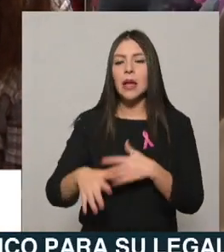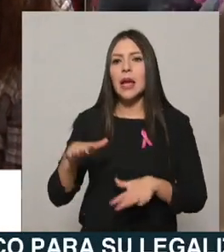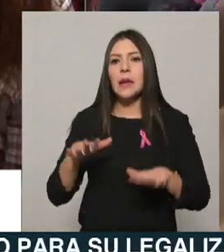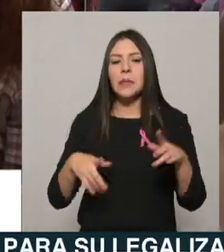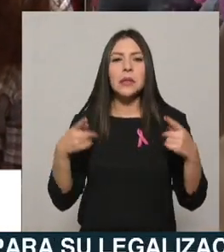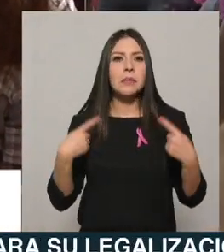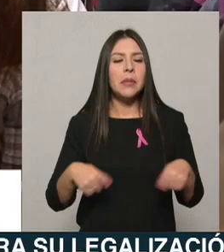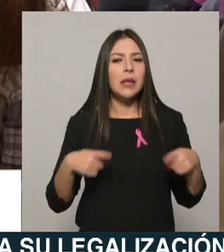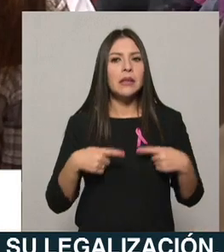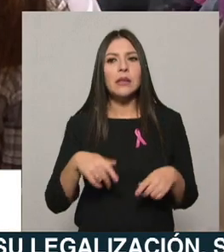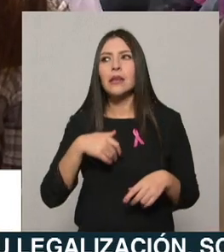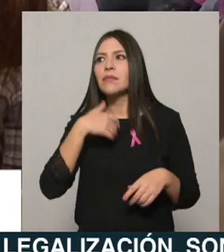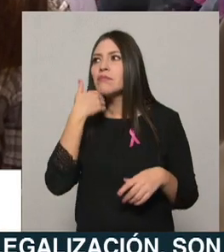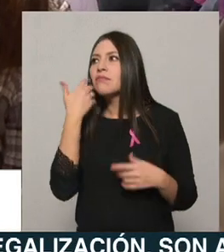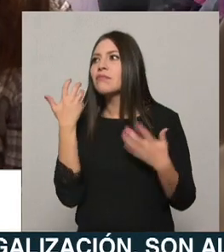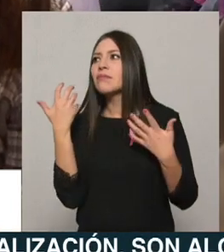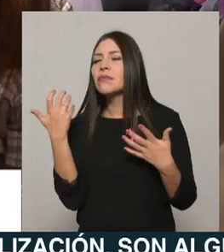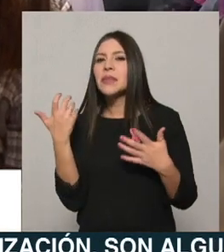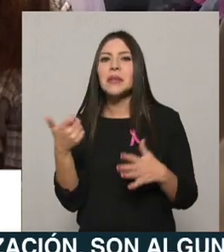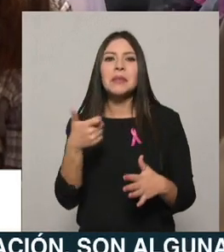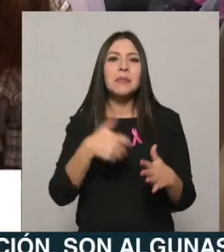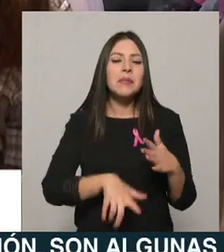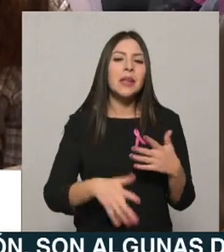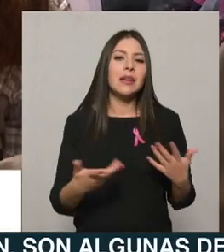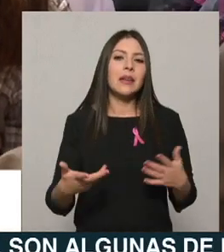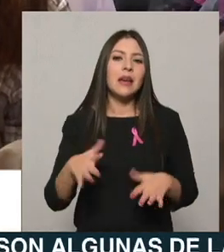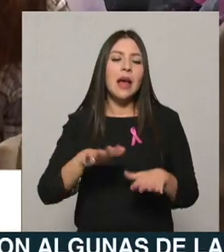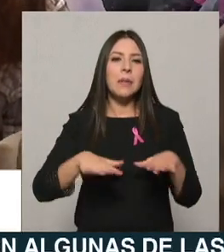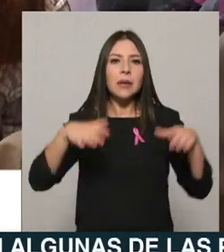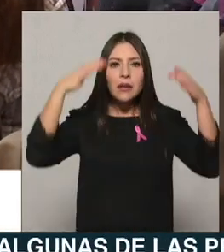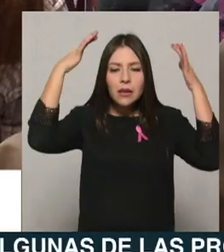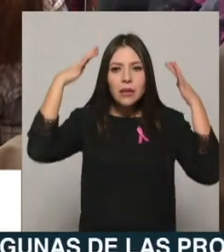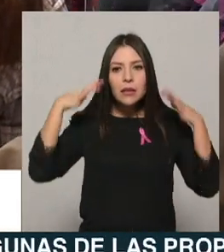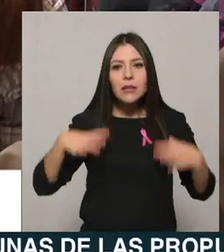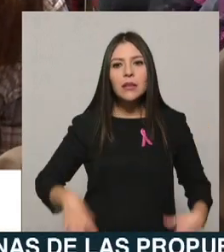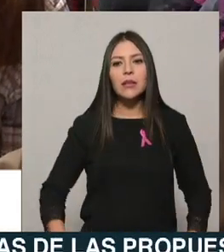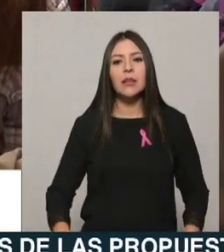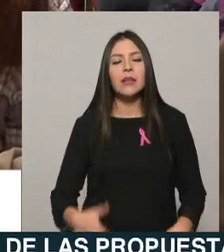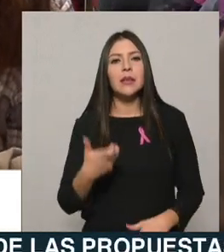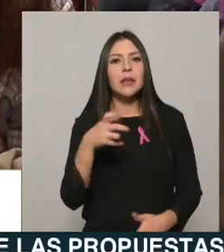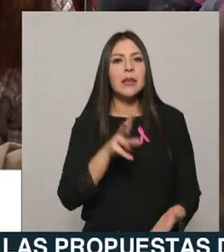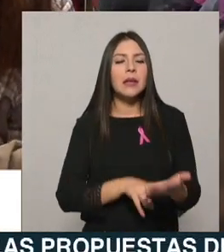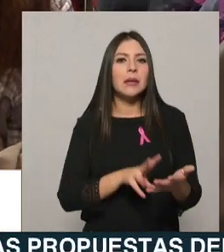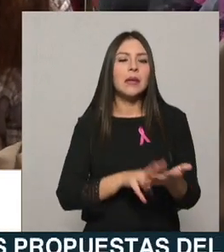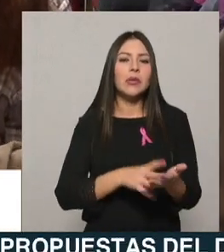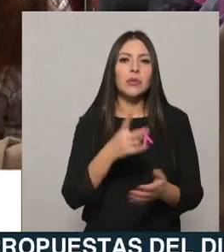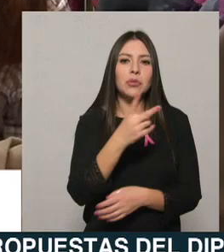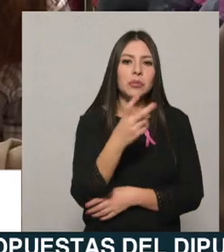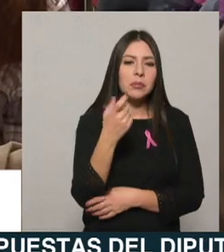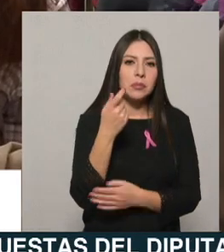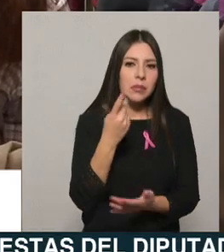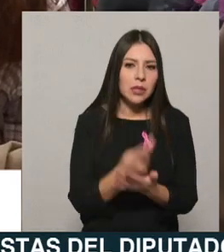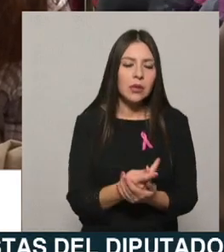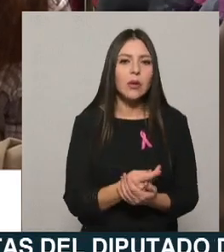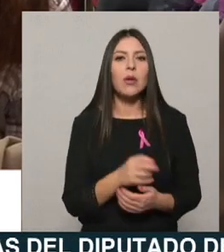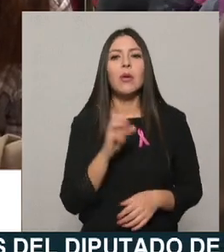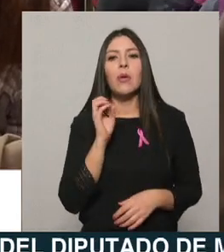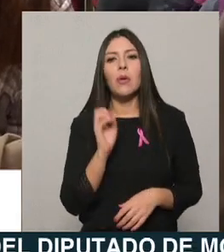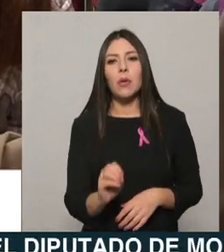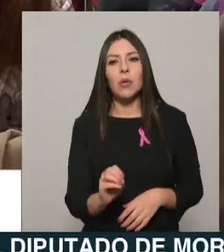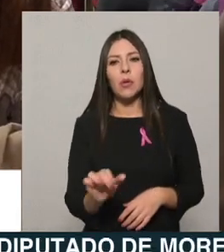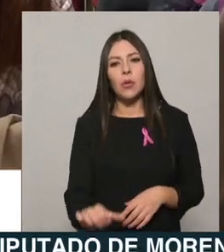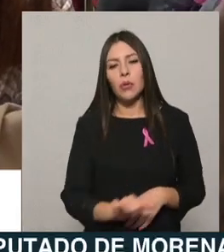pues busca algo económico, puede ser una túnica que le cuesta 200 pesos, como puede ser un